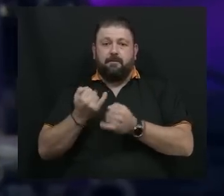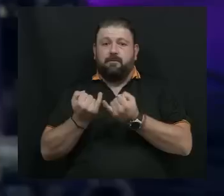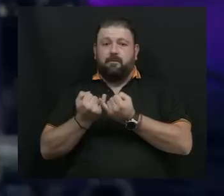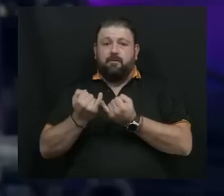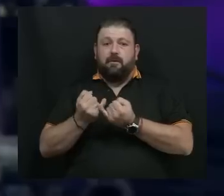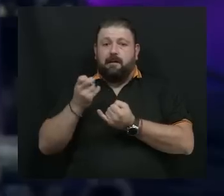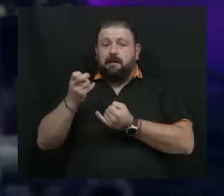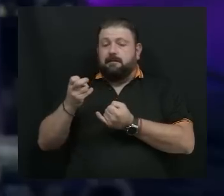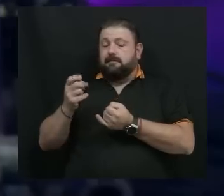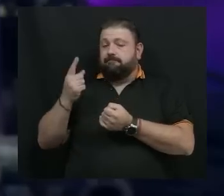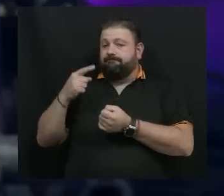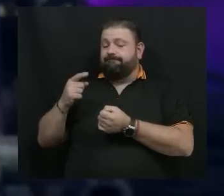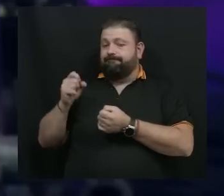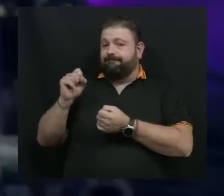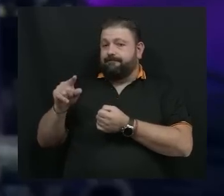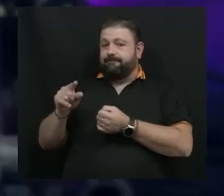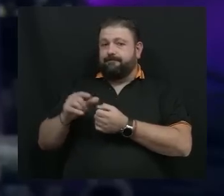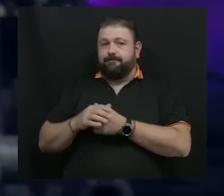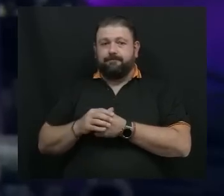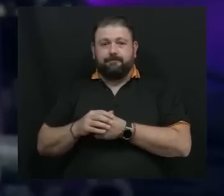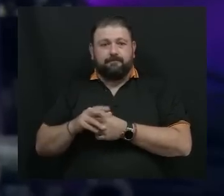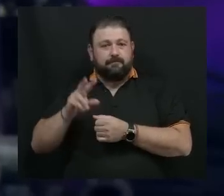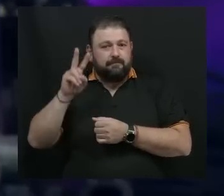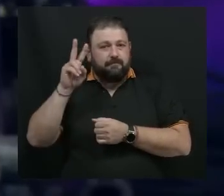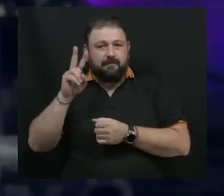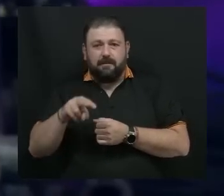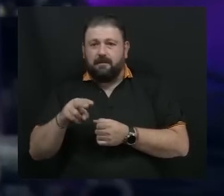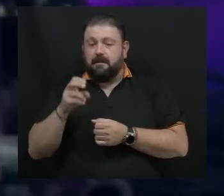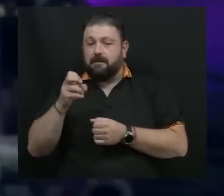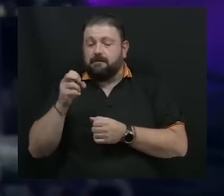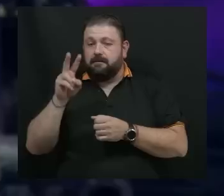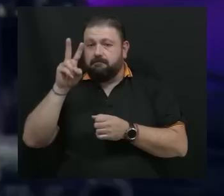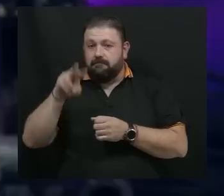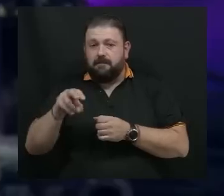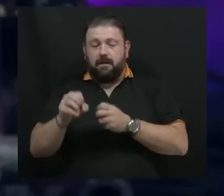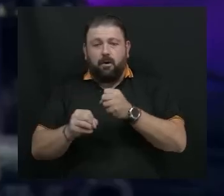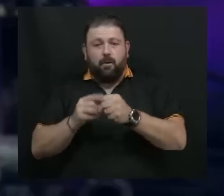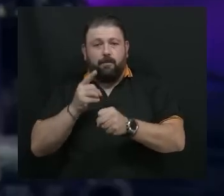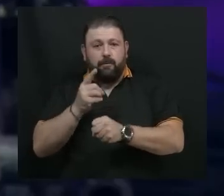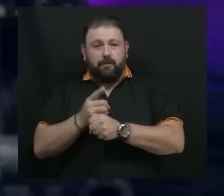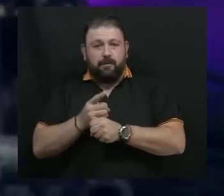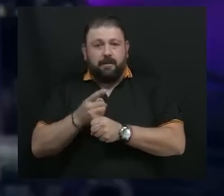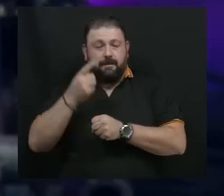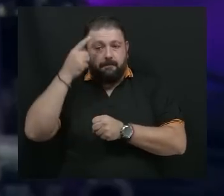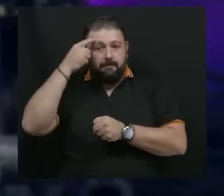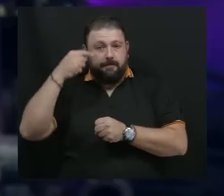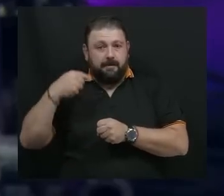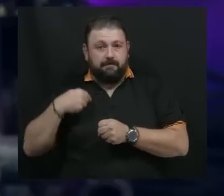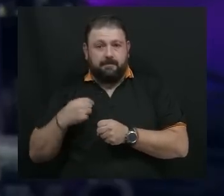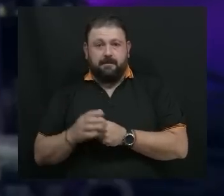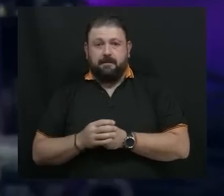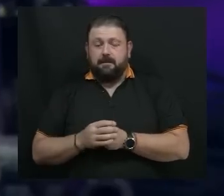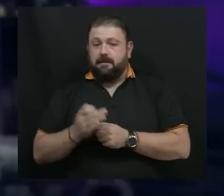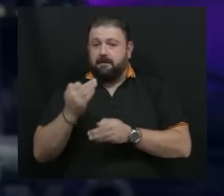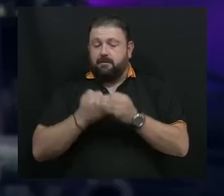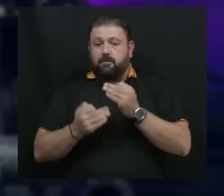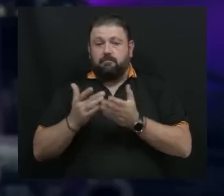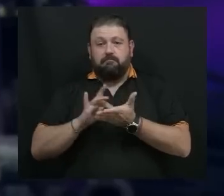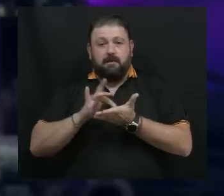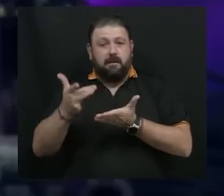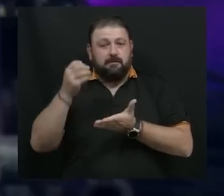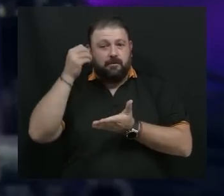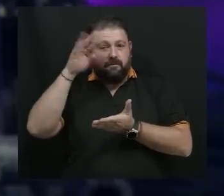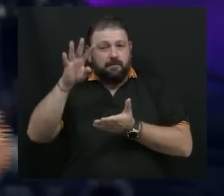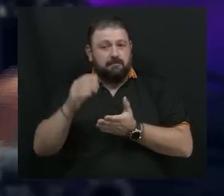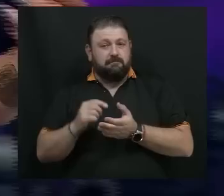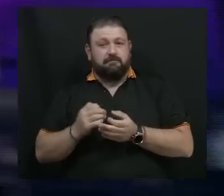público es delito? No hubiese llegado esta oportunidad a mí y no estaría hoy aquí frente a ustedes.